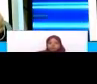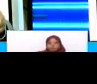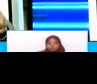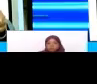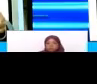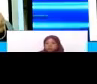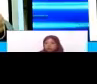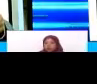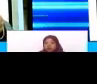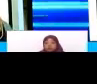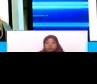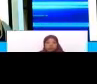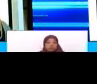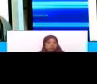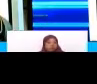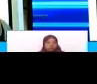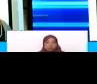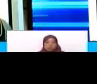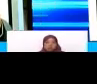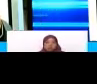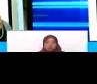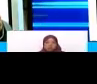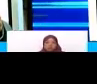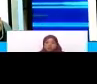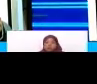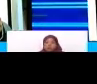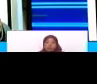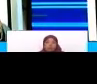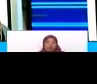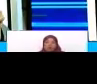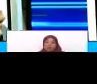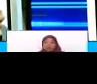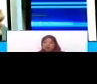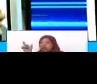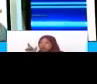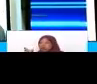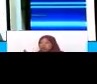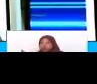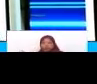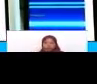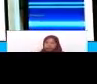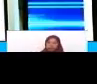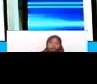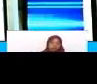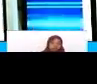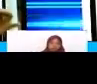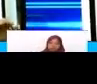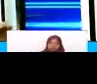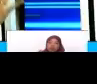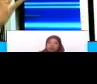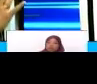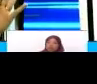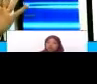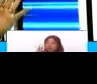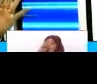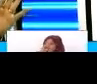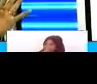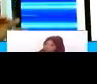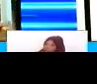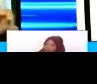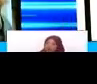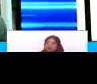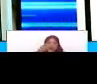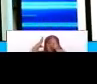porque él no quería sentarse frente a mí, y allí estuvimos. Y yo le hablé con mucha firmeza, con diplomacia, con respeto, como